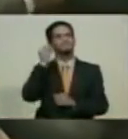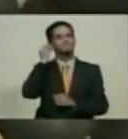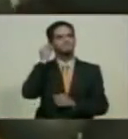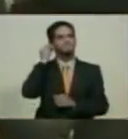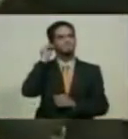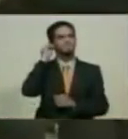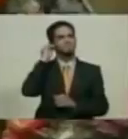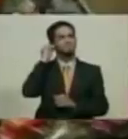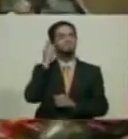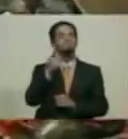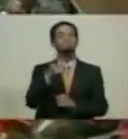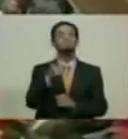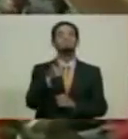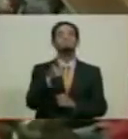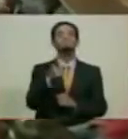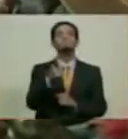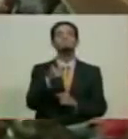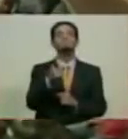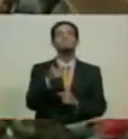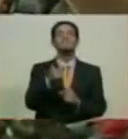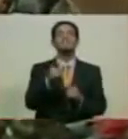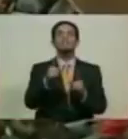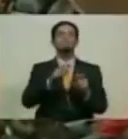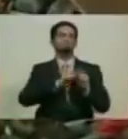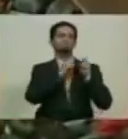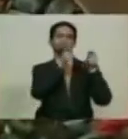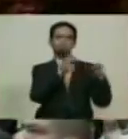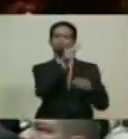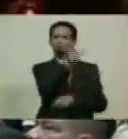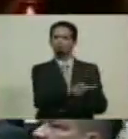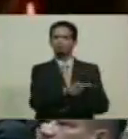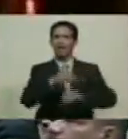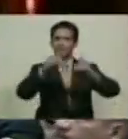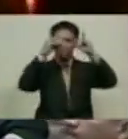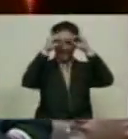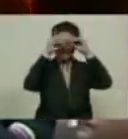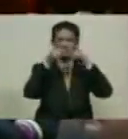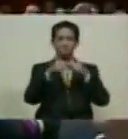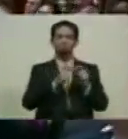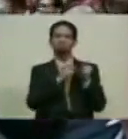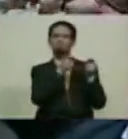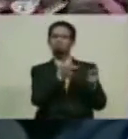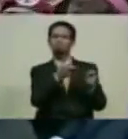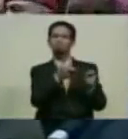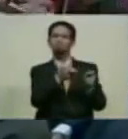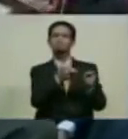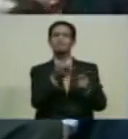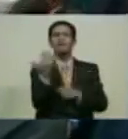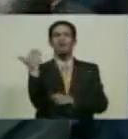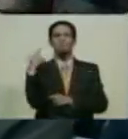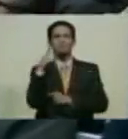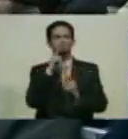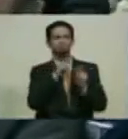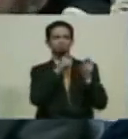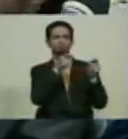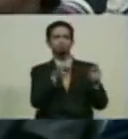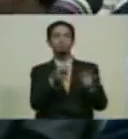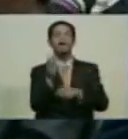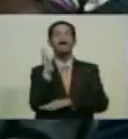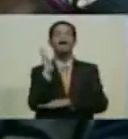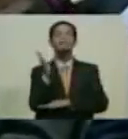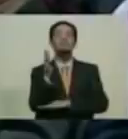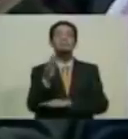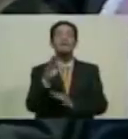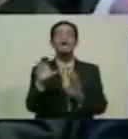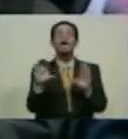Y se le dio esta responsabilidad de dirigir la Asamblea Nacional Constituyente y encabezar un proceso